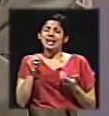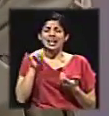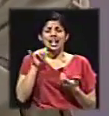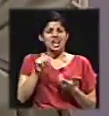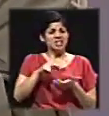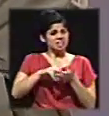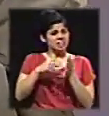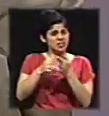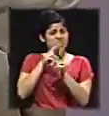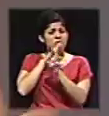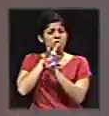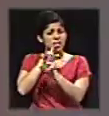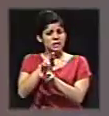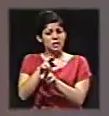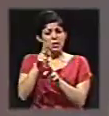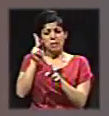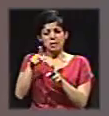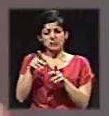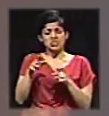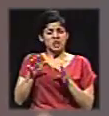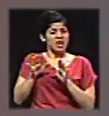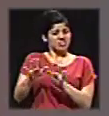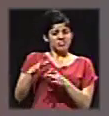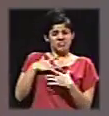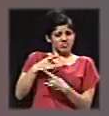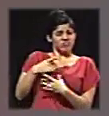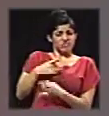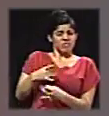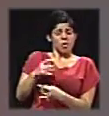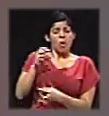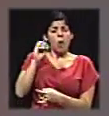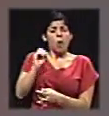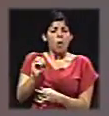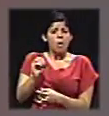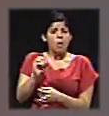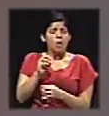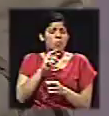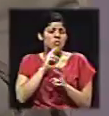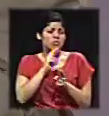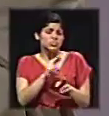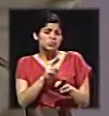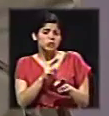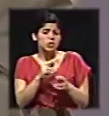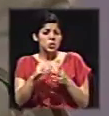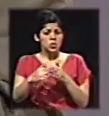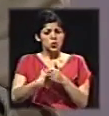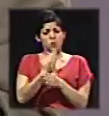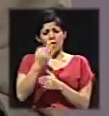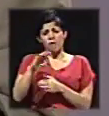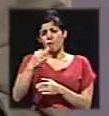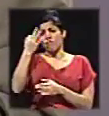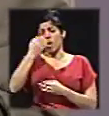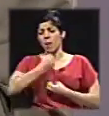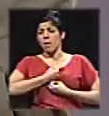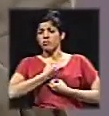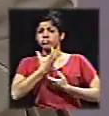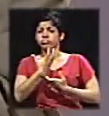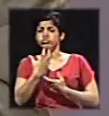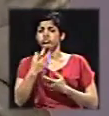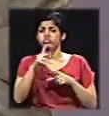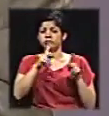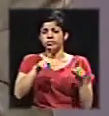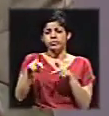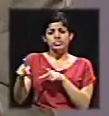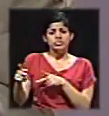el resultado de apatía, por un lado, o es el resultado de una nueva expresión de la